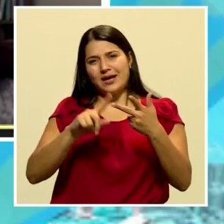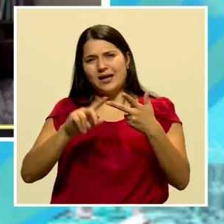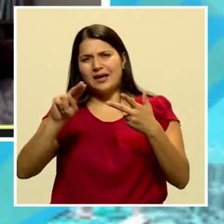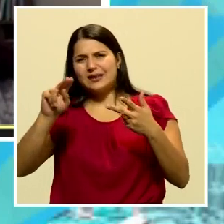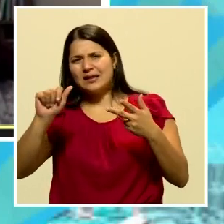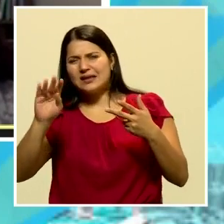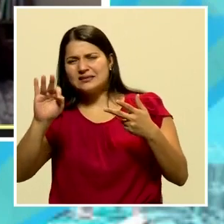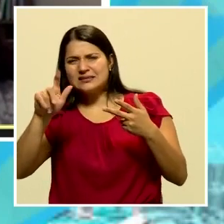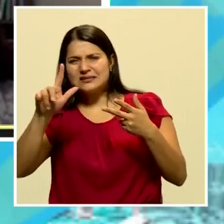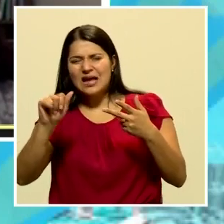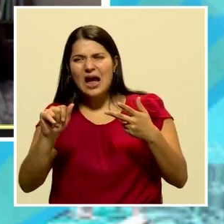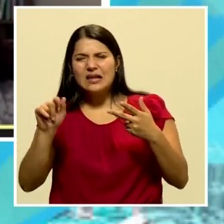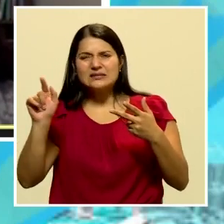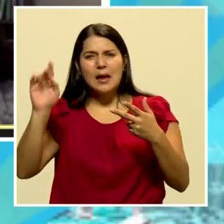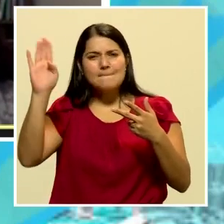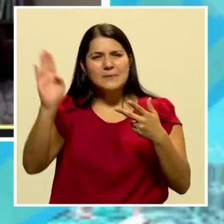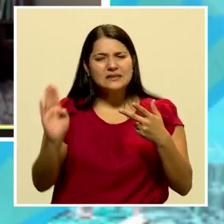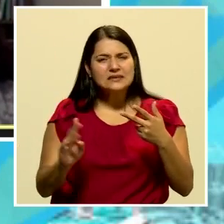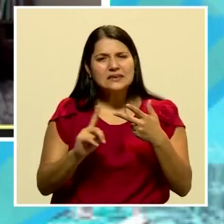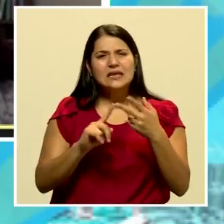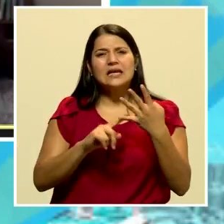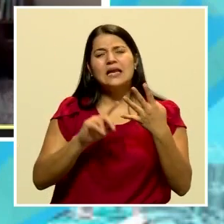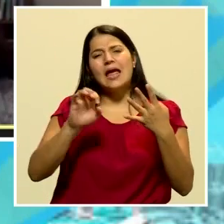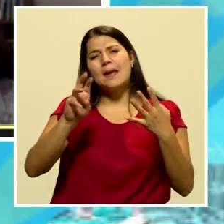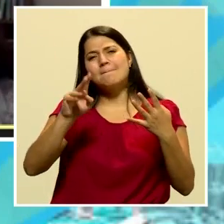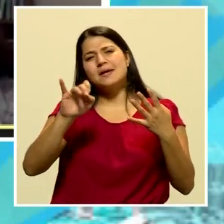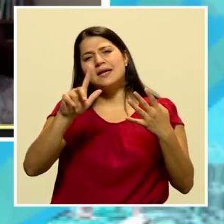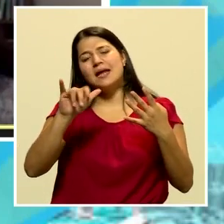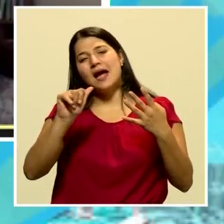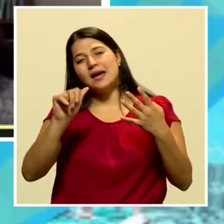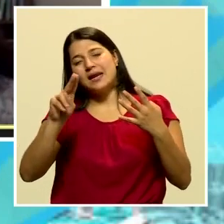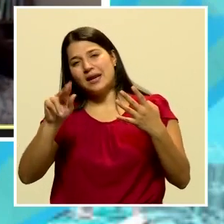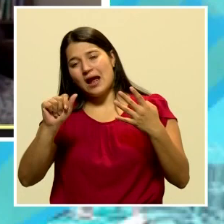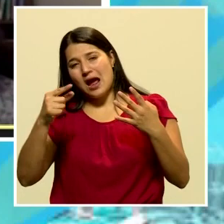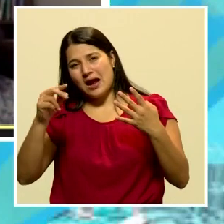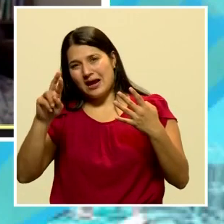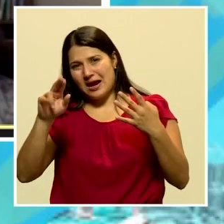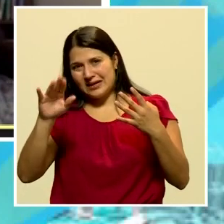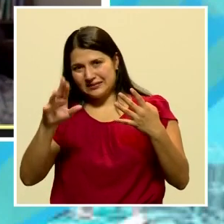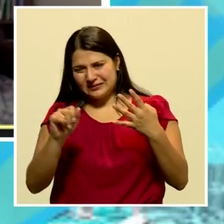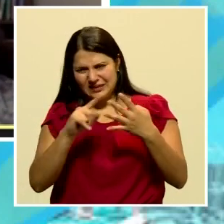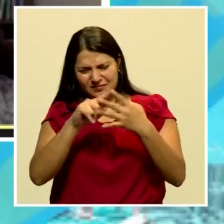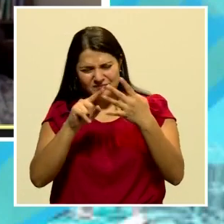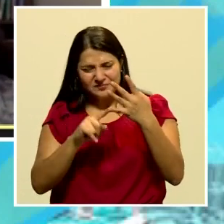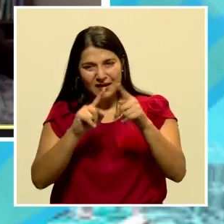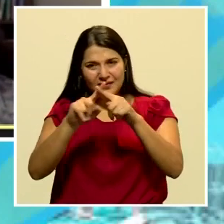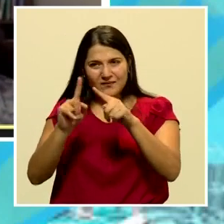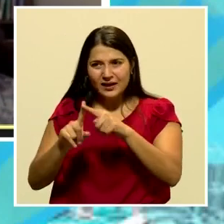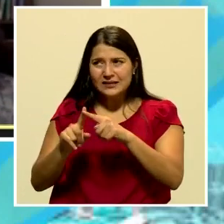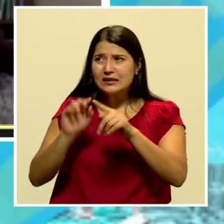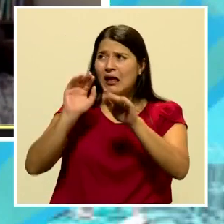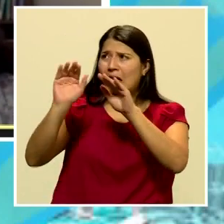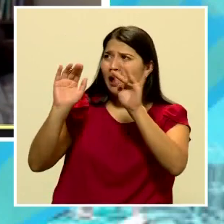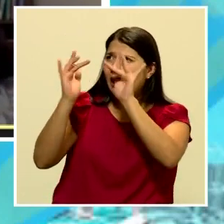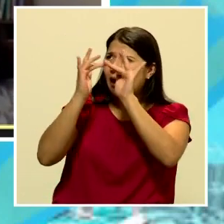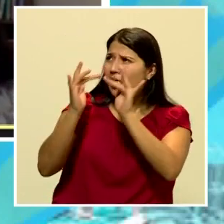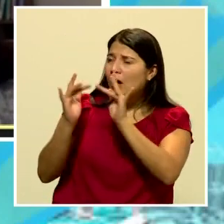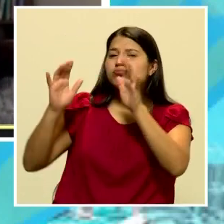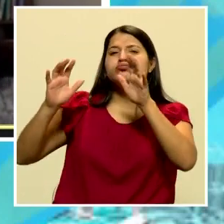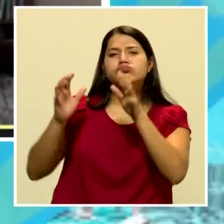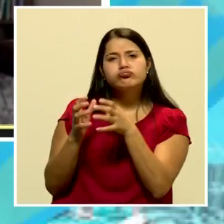Natalia Viana de Brasil, y Emiliana García, y nos juntamos precisamente